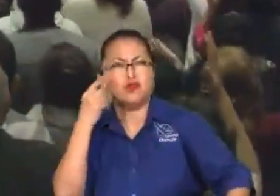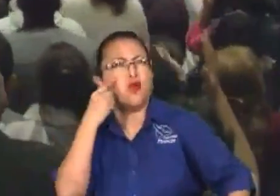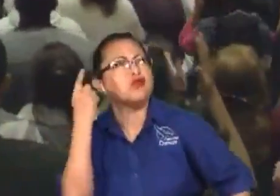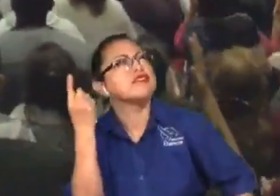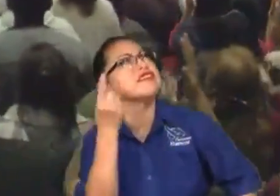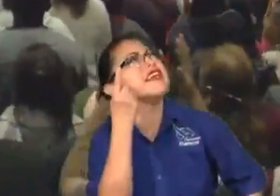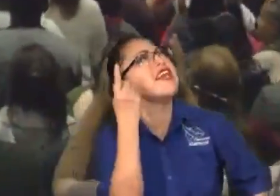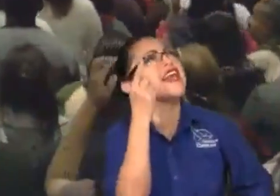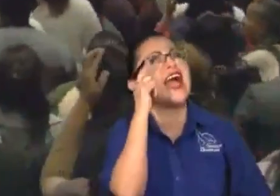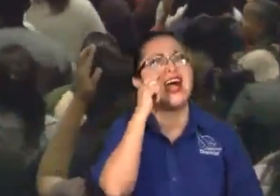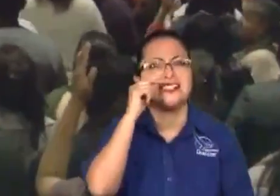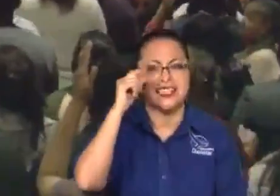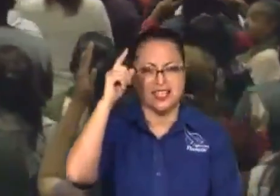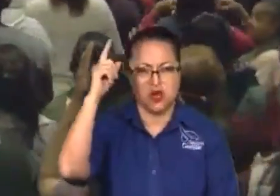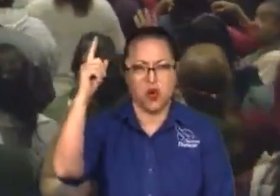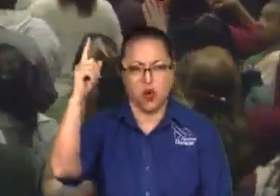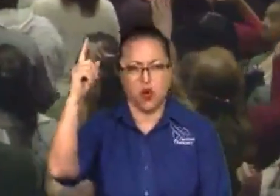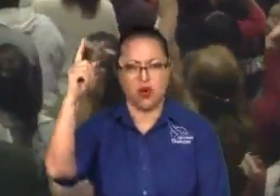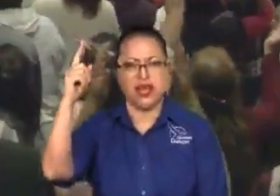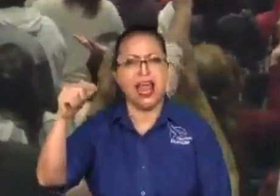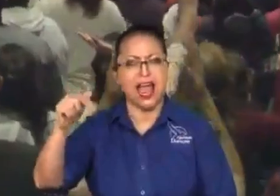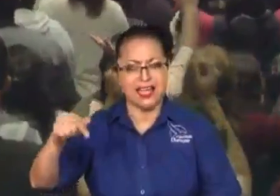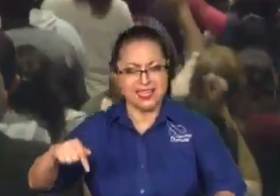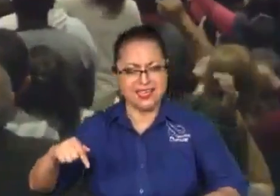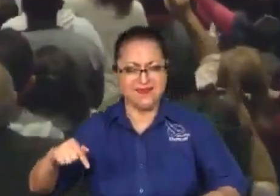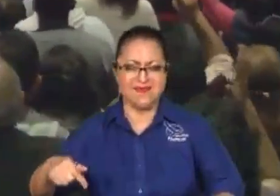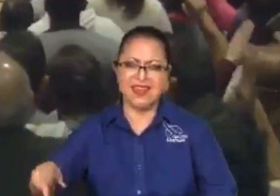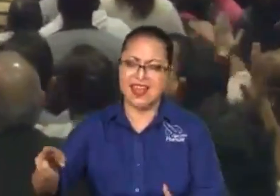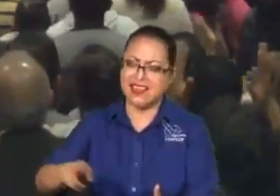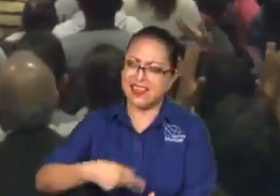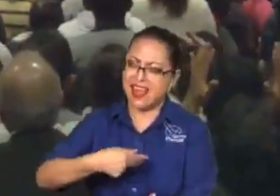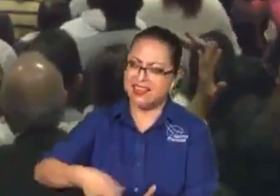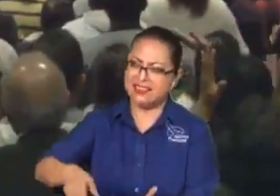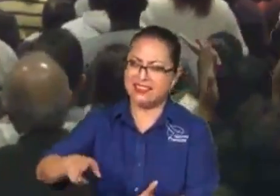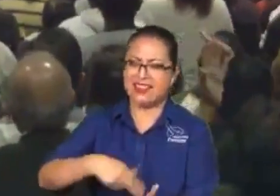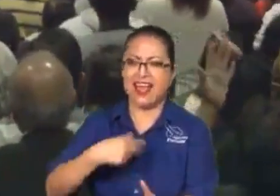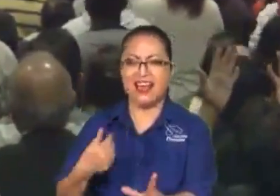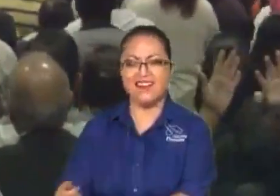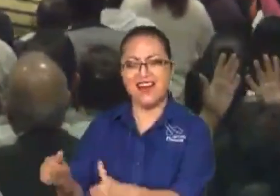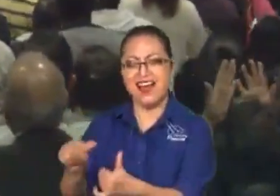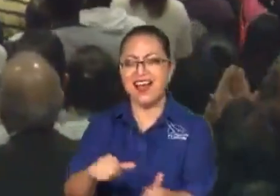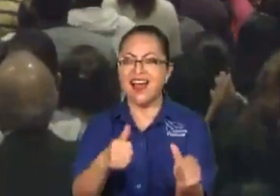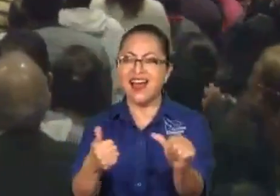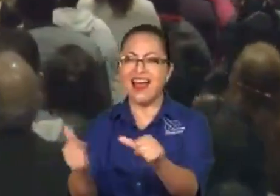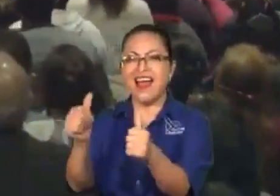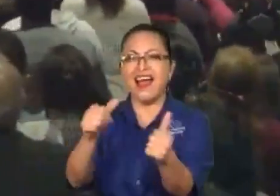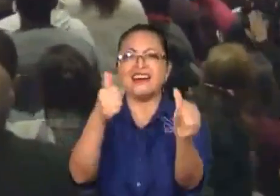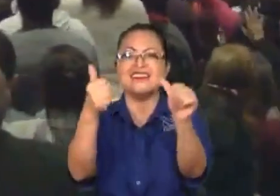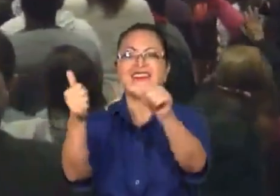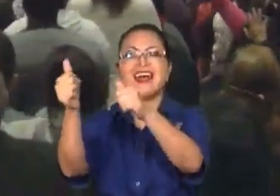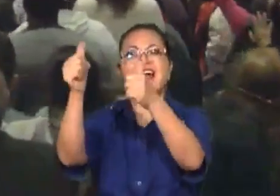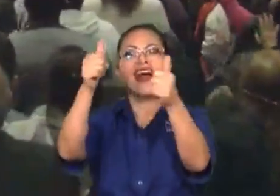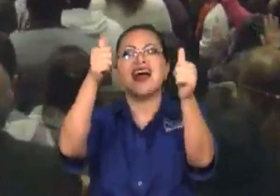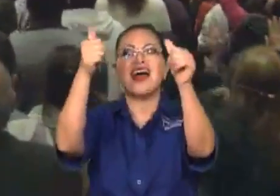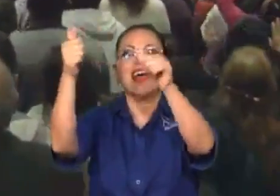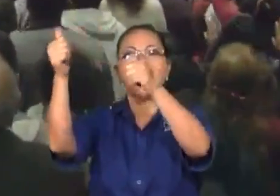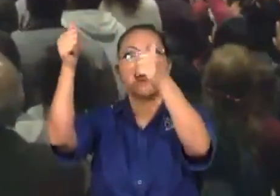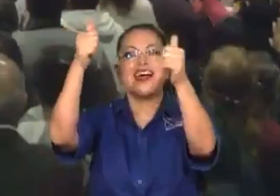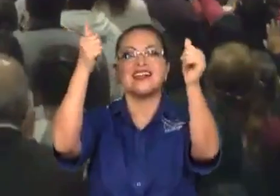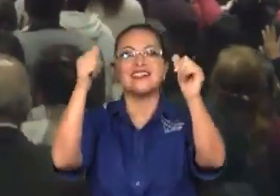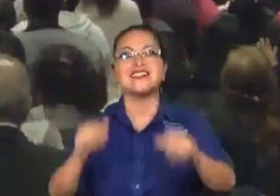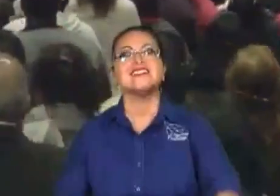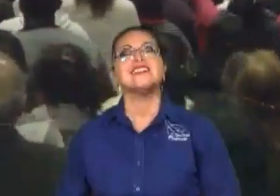al Señor, un lugar de danza y alabanza. Danza, lo puede decir